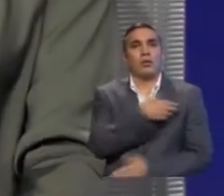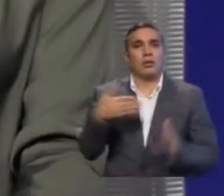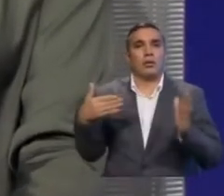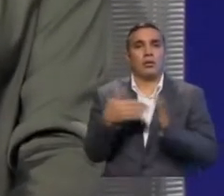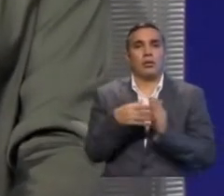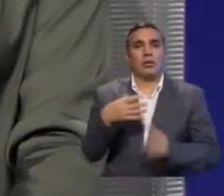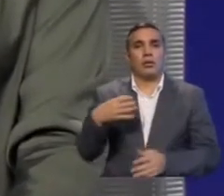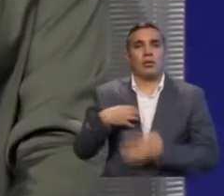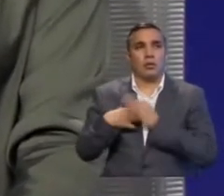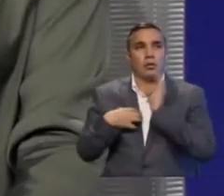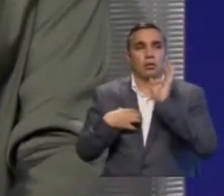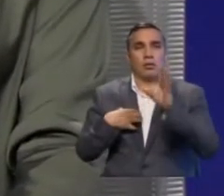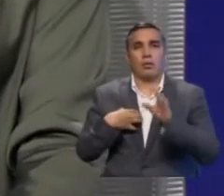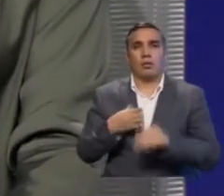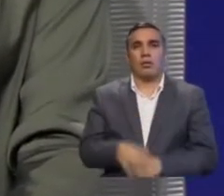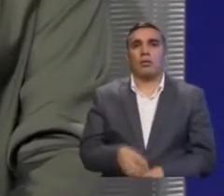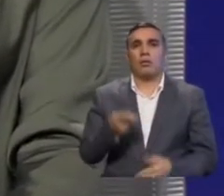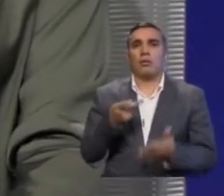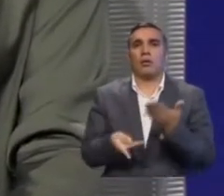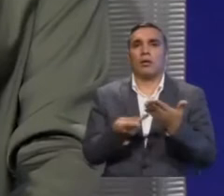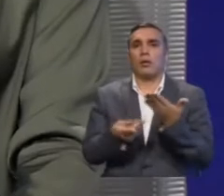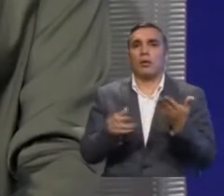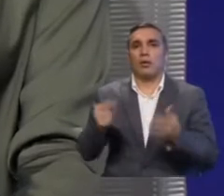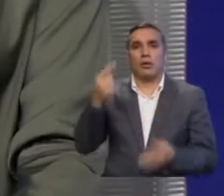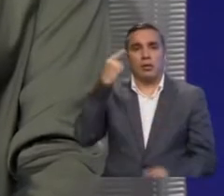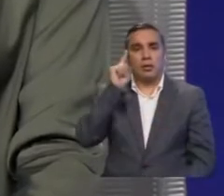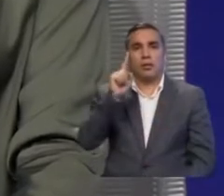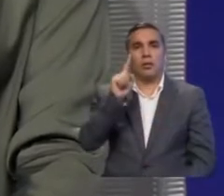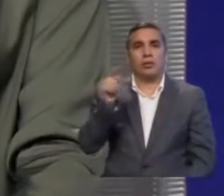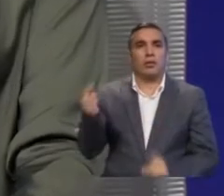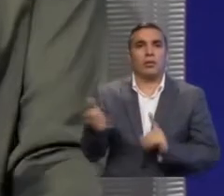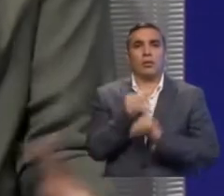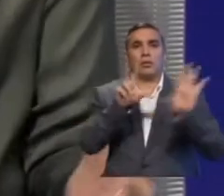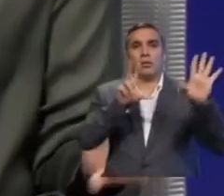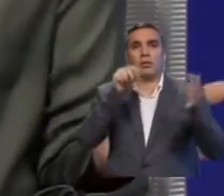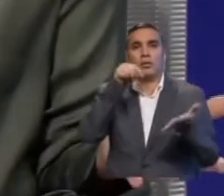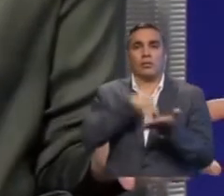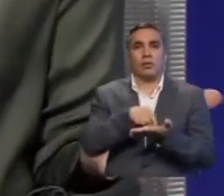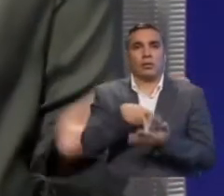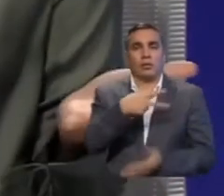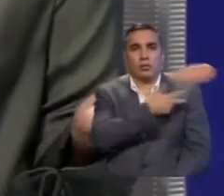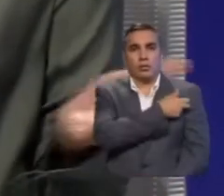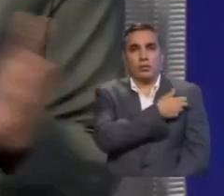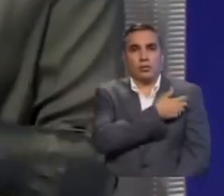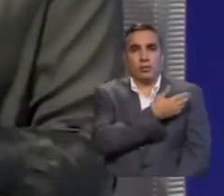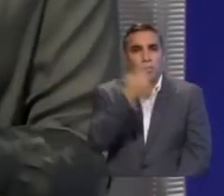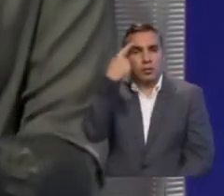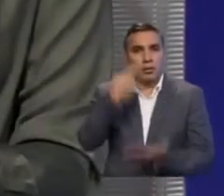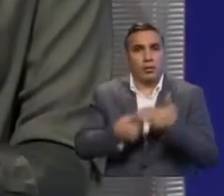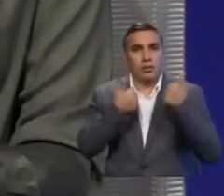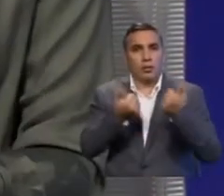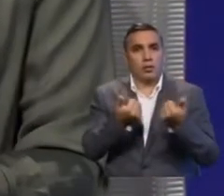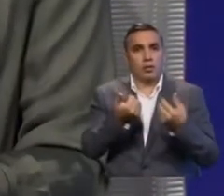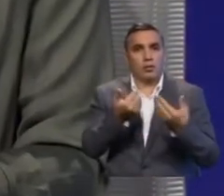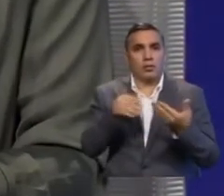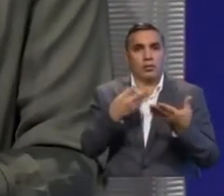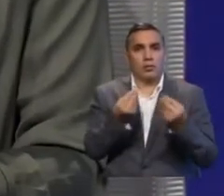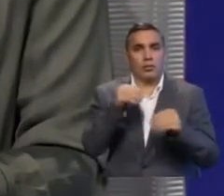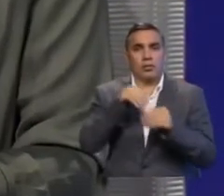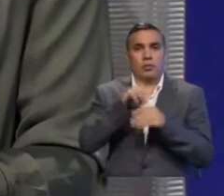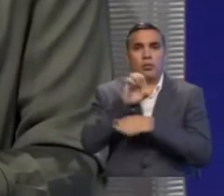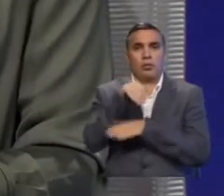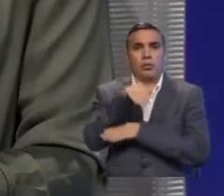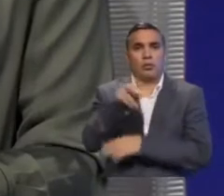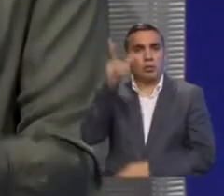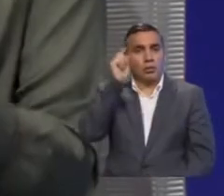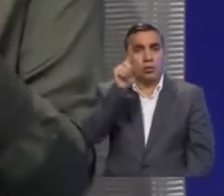COVID-19. El gobierno actual habla de alcanzar 80.000 dosis. Eso es nada para la cantidad de ecuatorianos que somos. ¿Cree usted